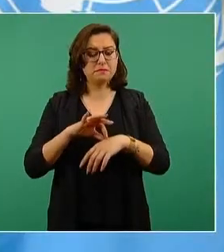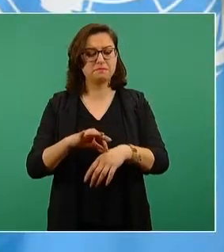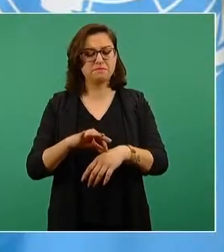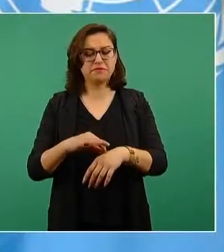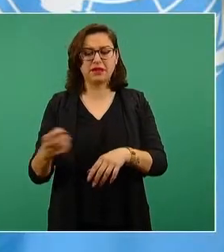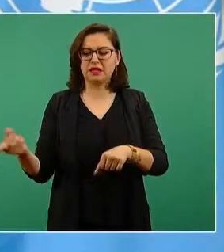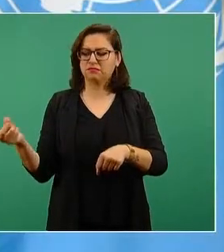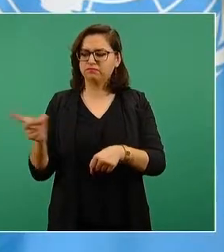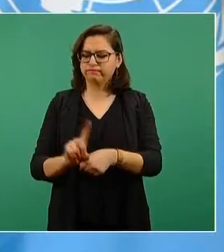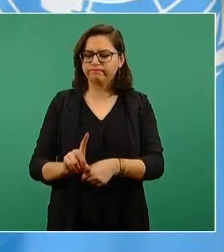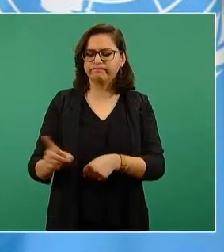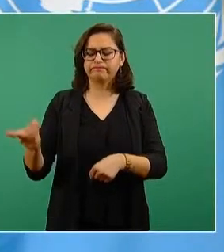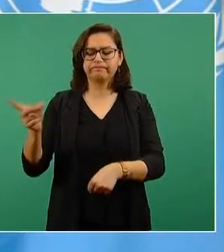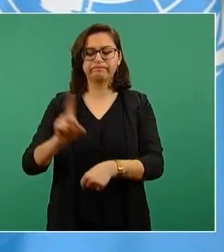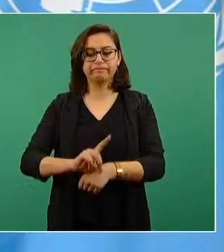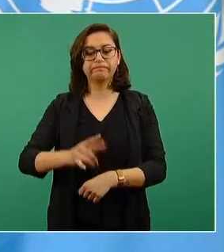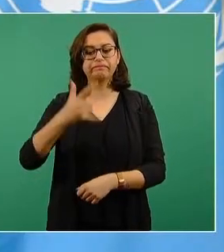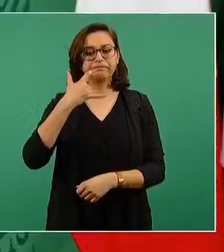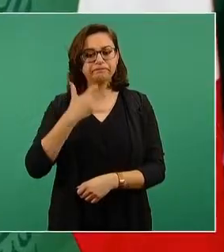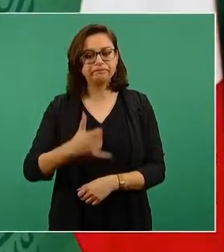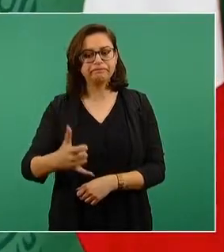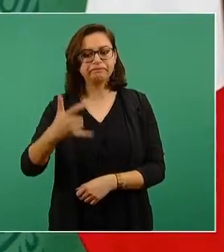luchando a diario